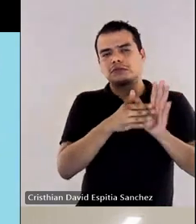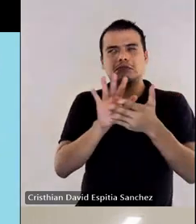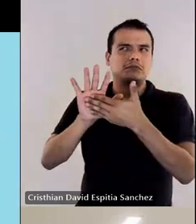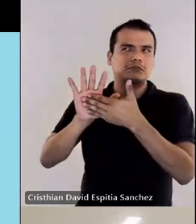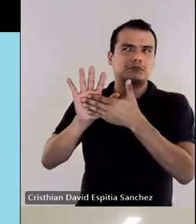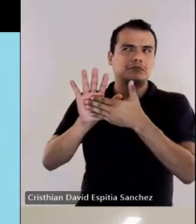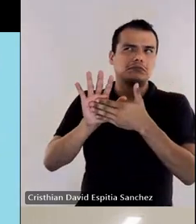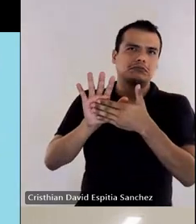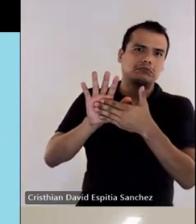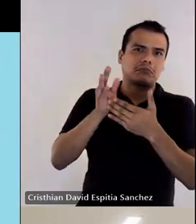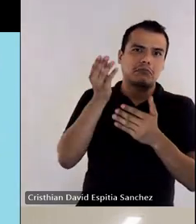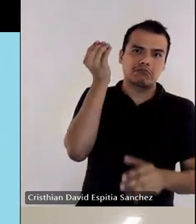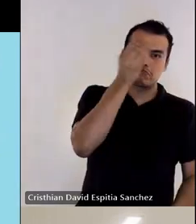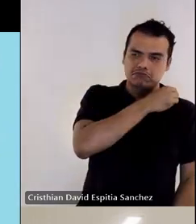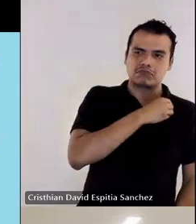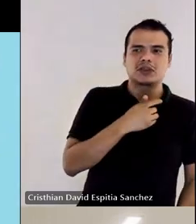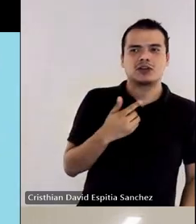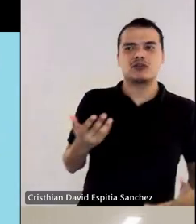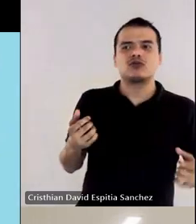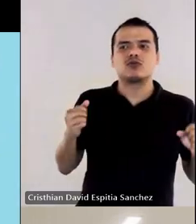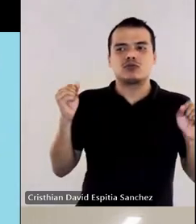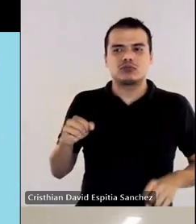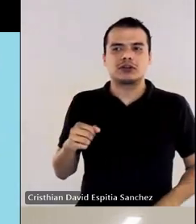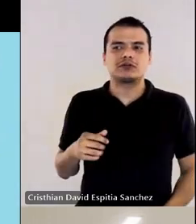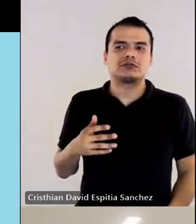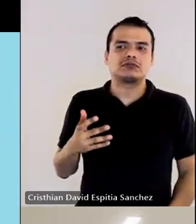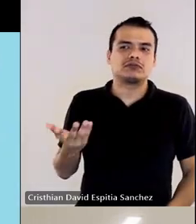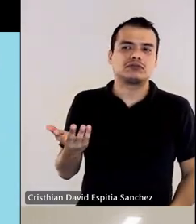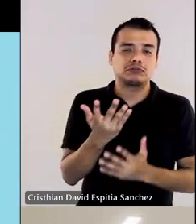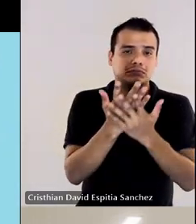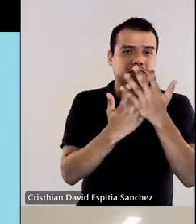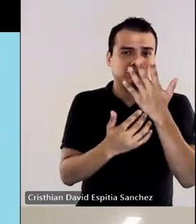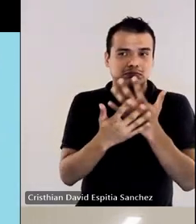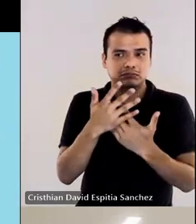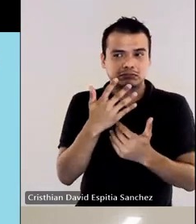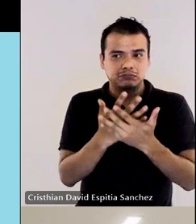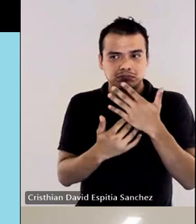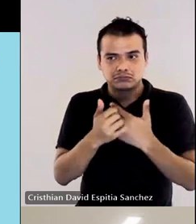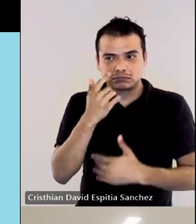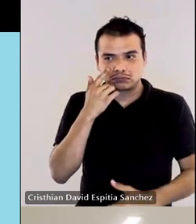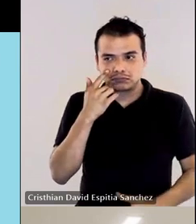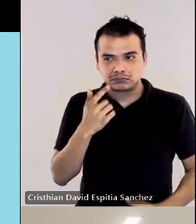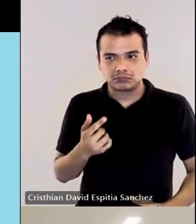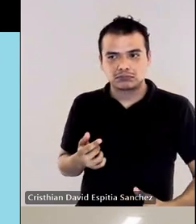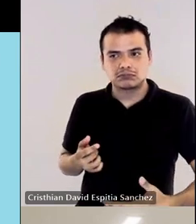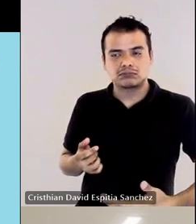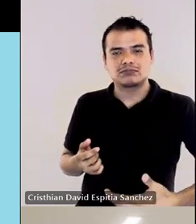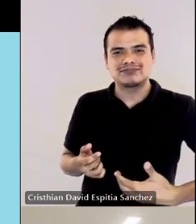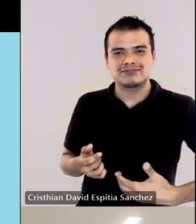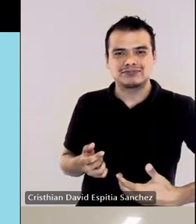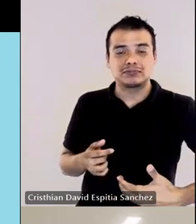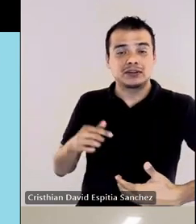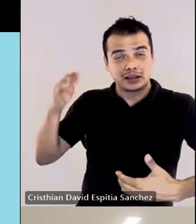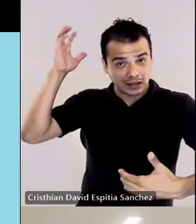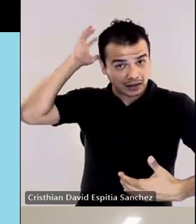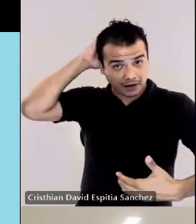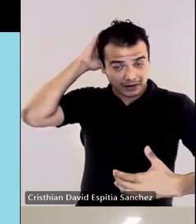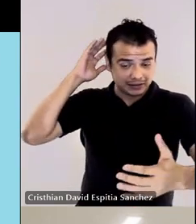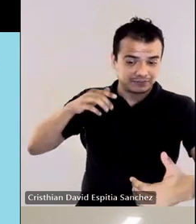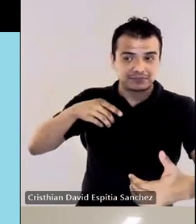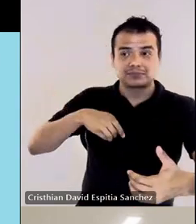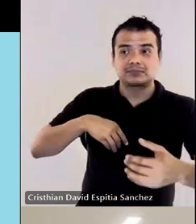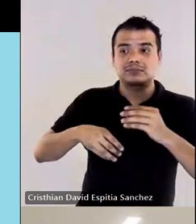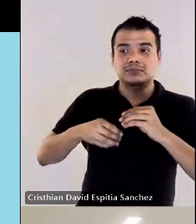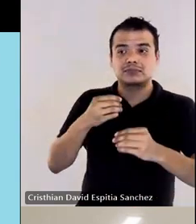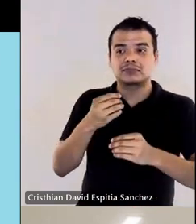utilizamos 2 o 3 dedos. Podríamos también utilizar la mano que nos queda libre para sostener la cabeza y de tal manera que